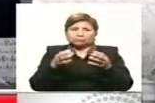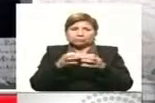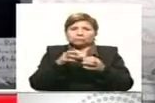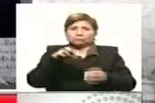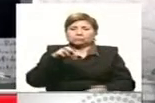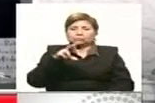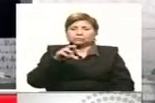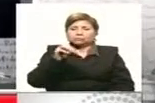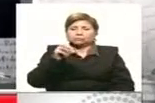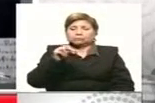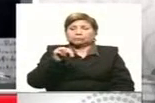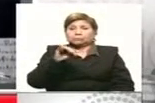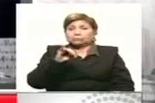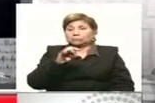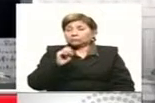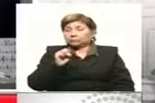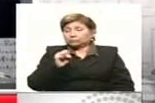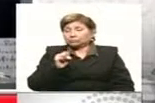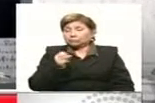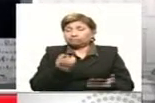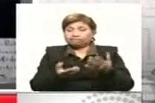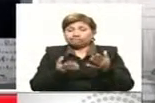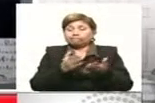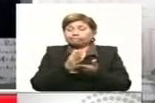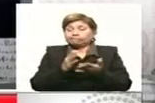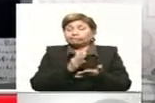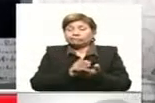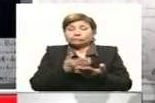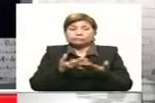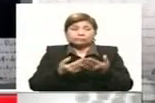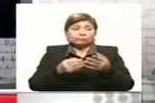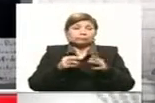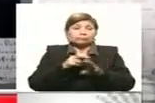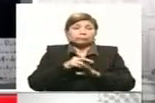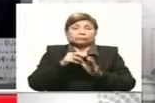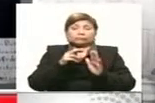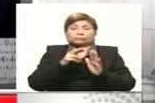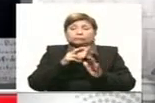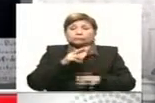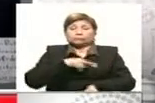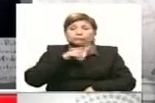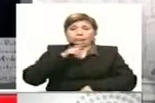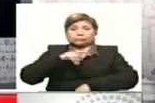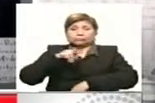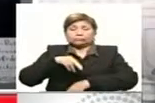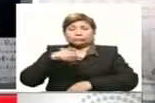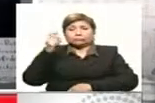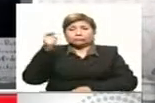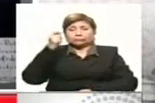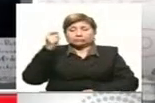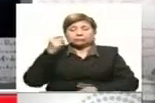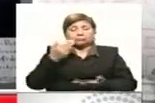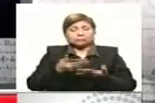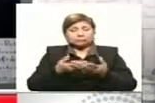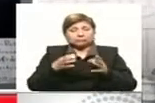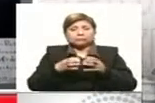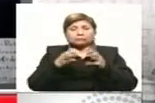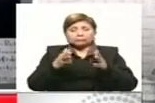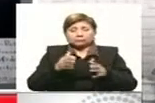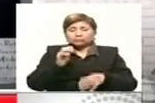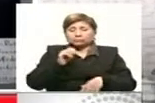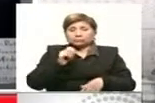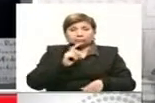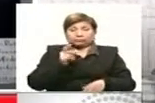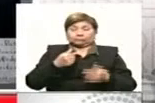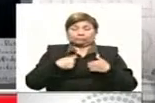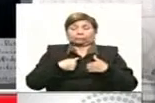PRONIS para abordar situaciones con respecto a la región Piura. De hecho, congresista, y no